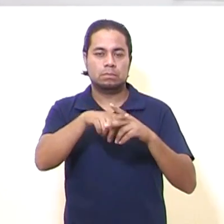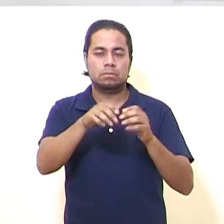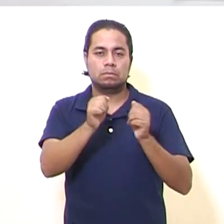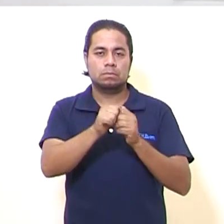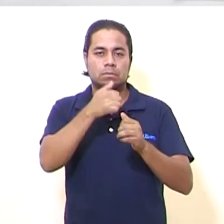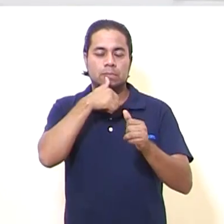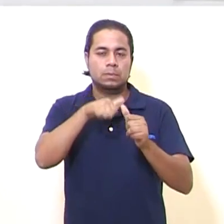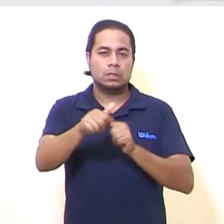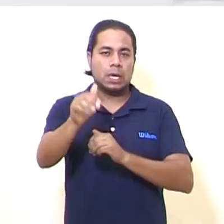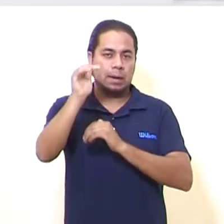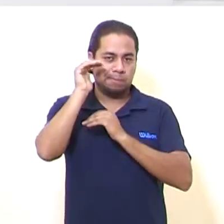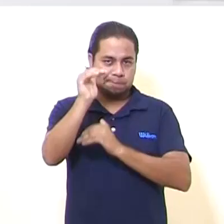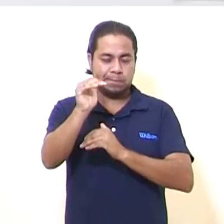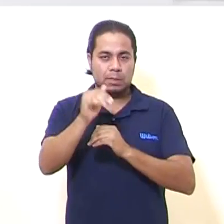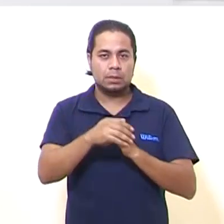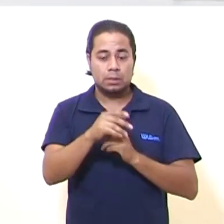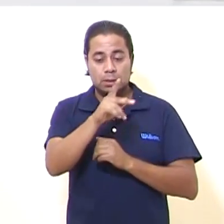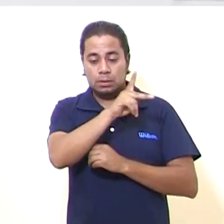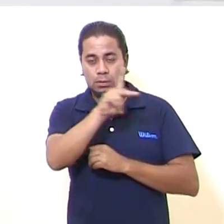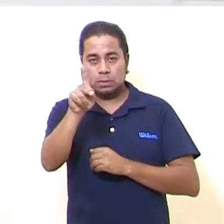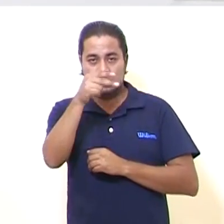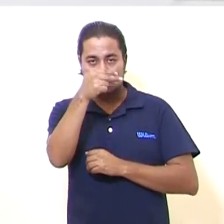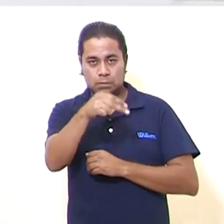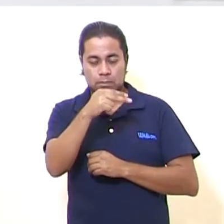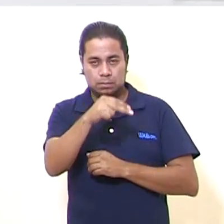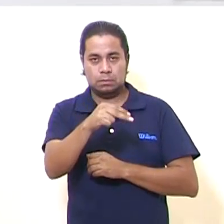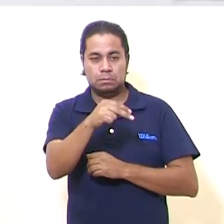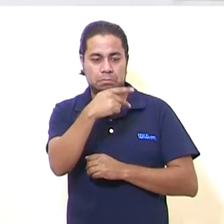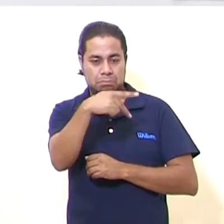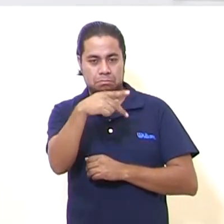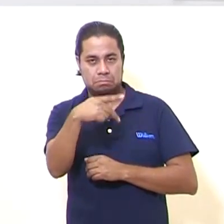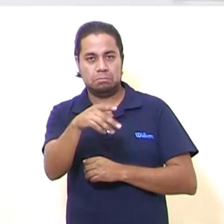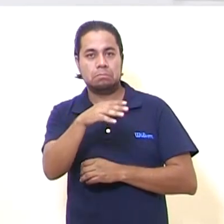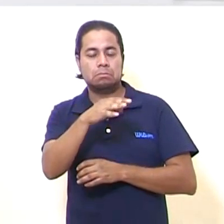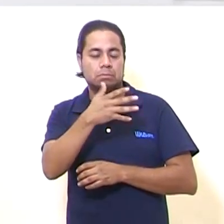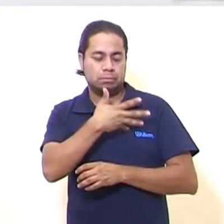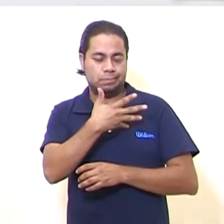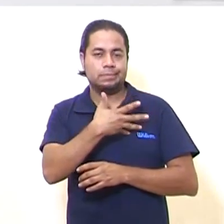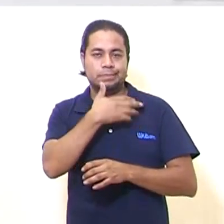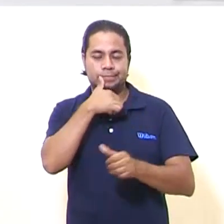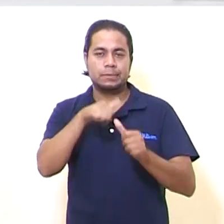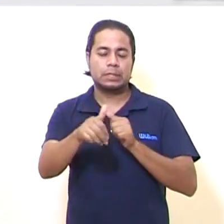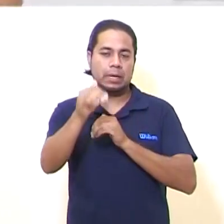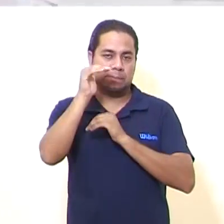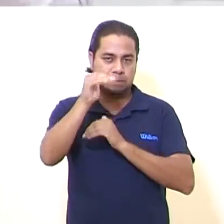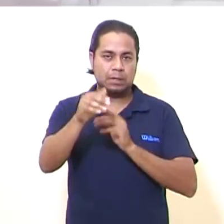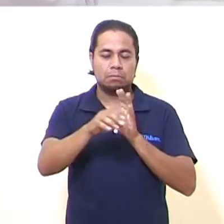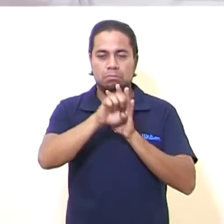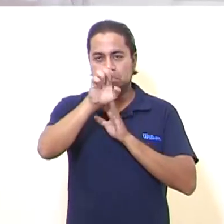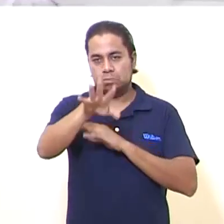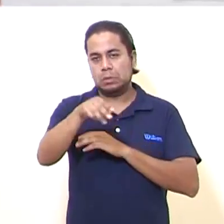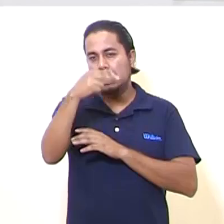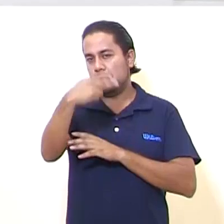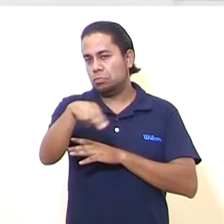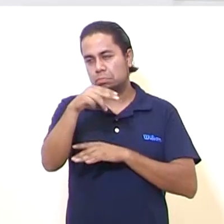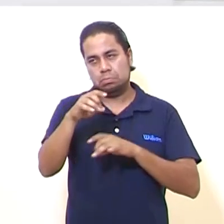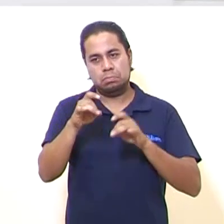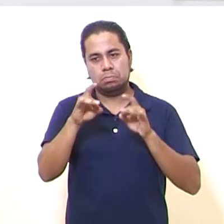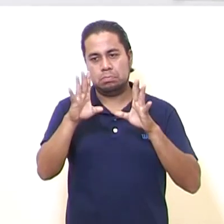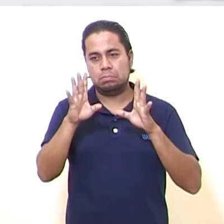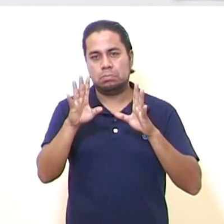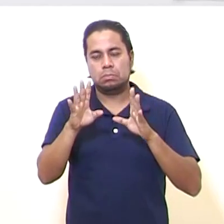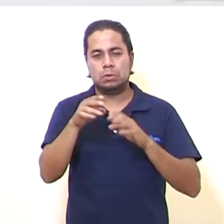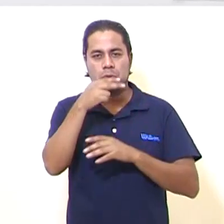¿Sale? En todos los nombres propios los vamos a encontrar. Por ejemplo, hay un nombre que se llama,